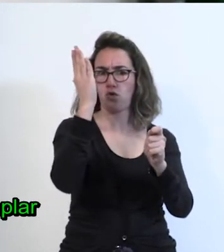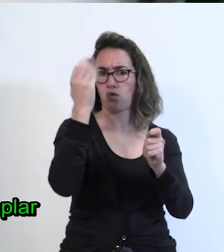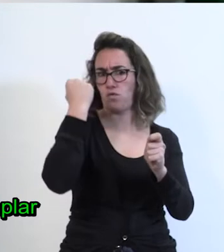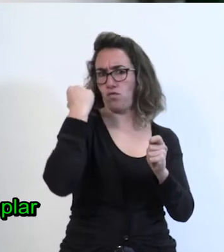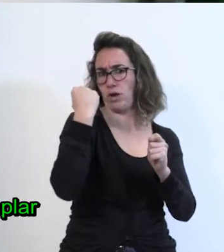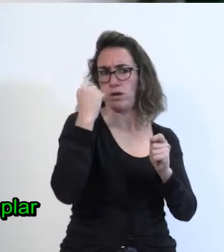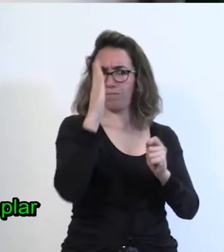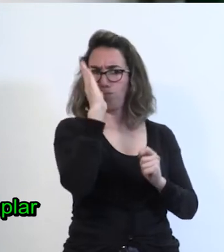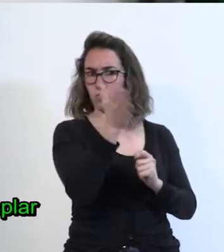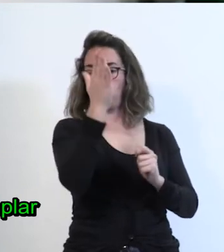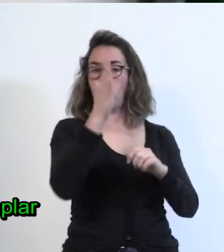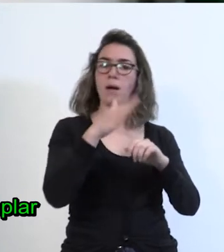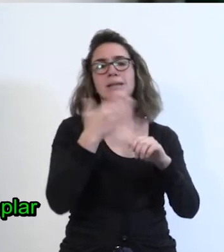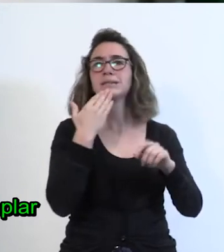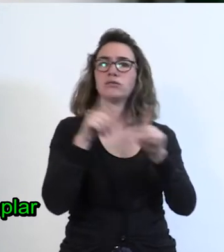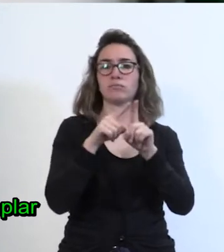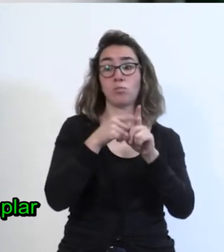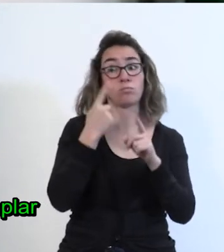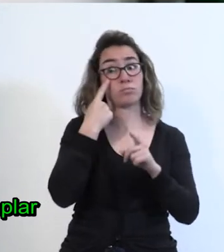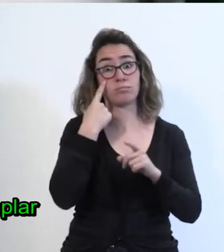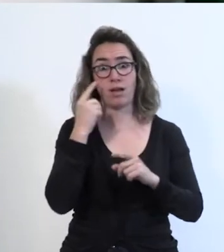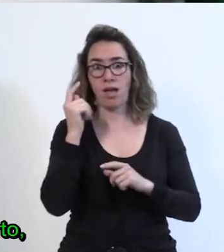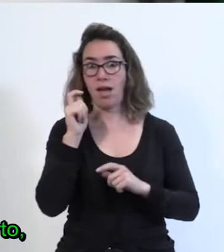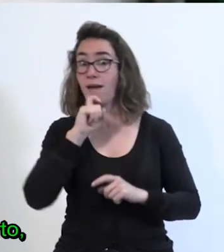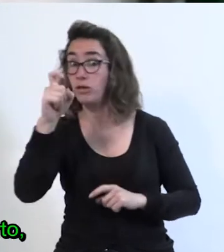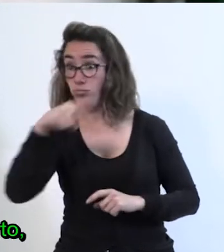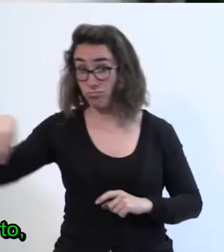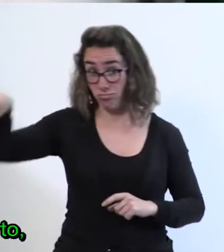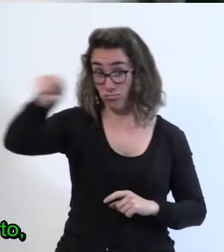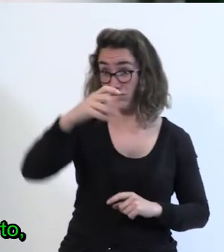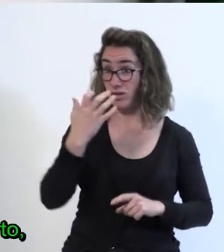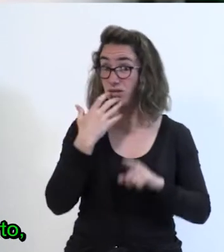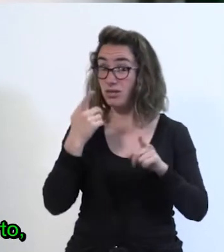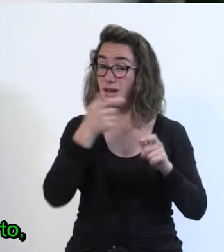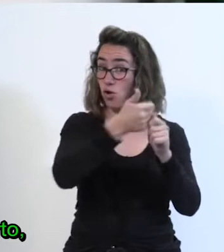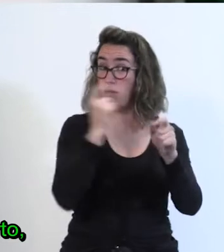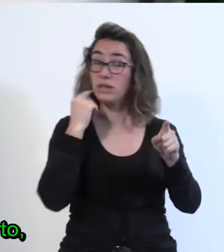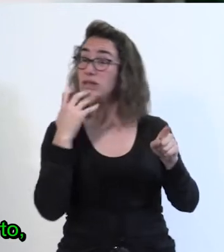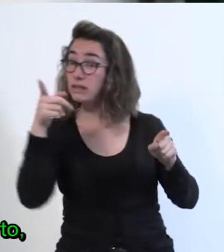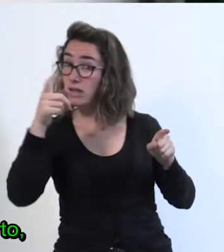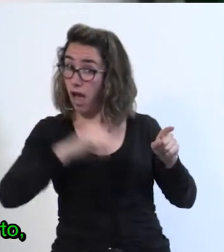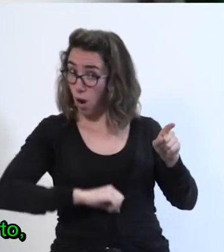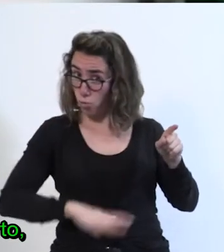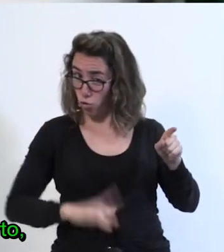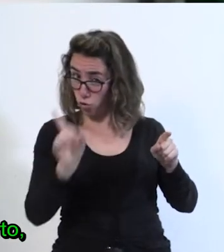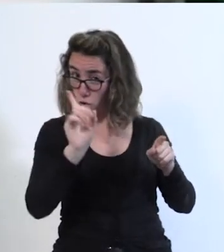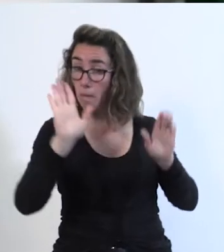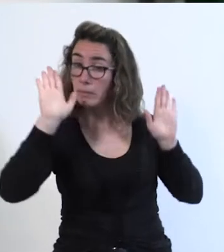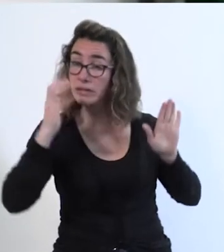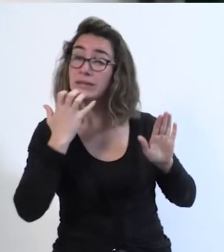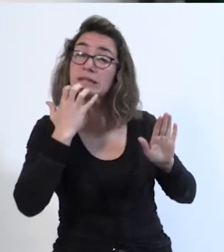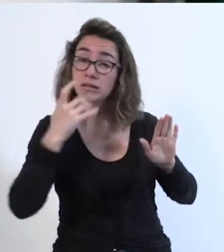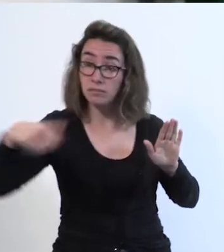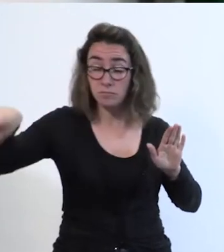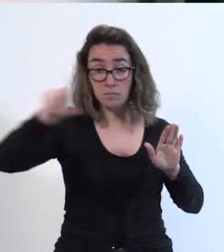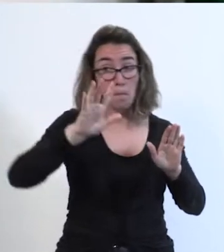para, digamos, decirle a todas que aquella que no es que haya provocado un aborto, pero